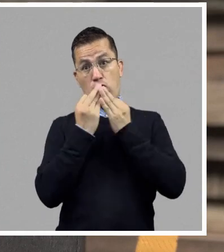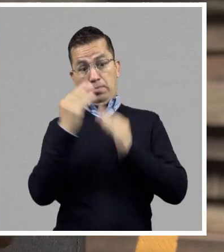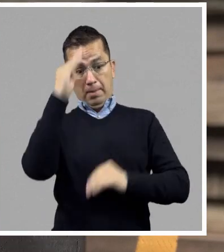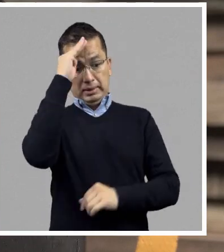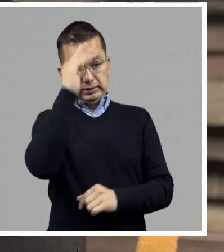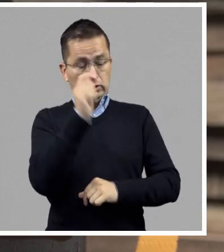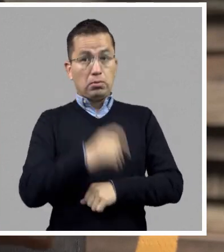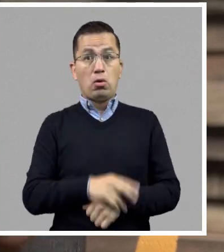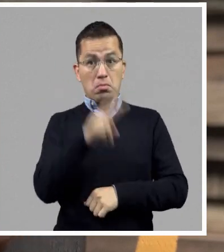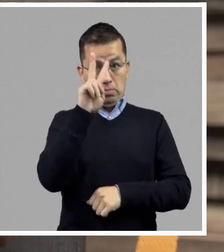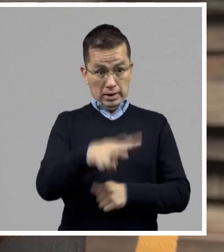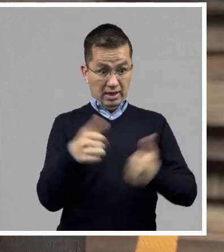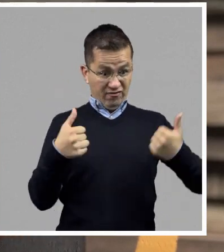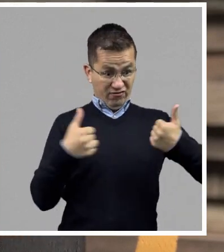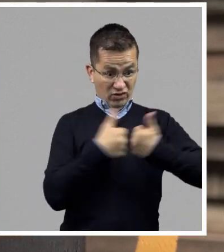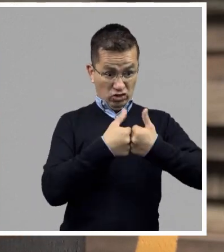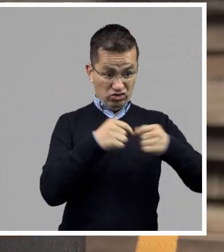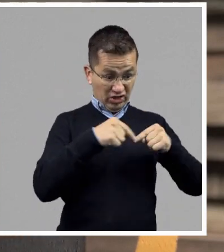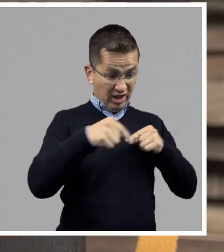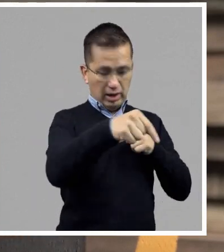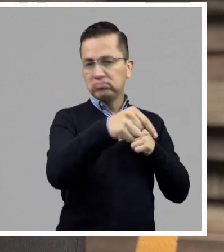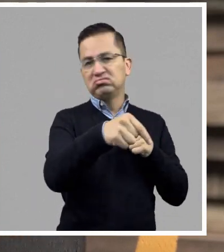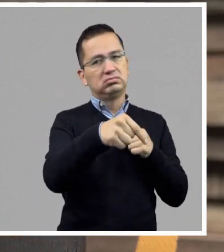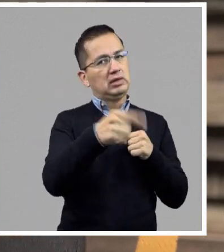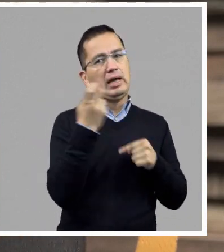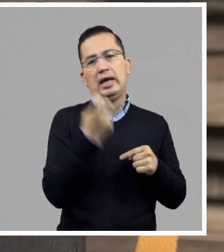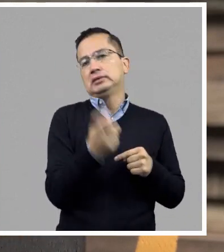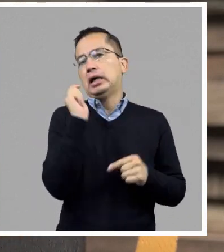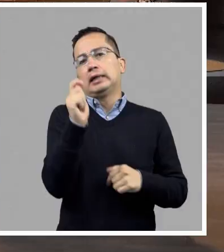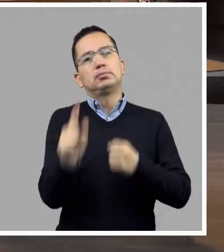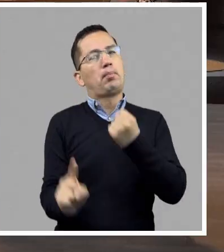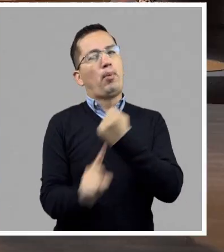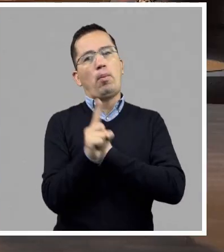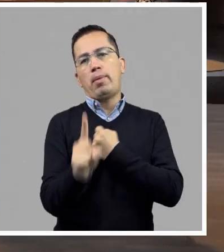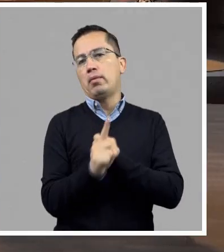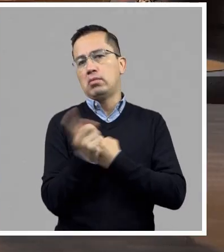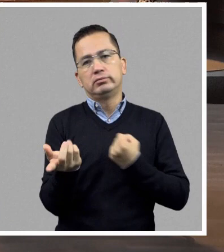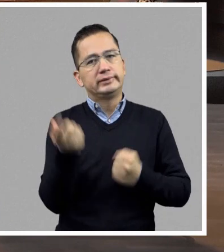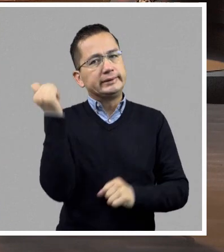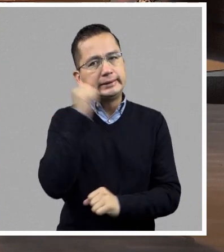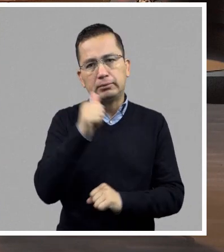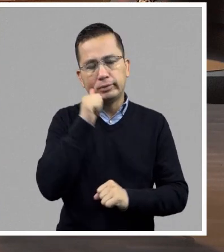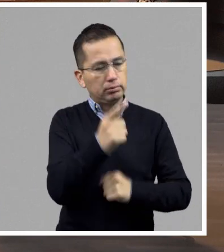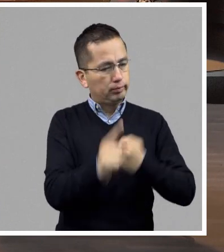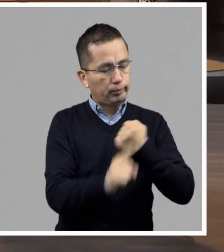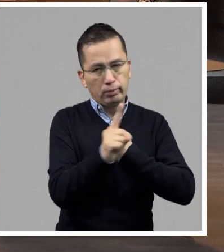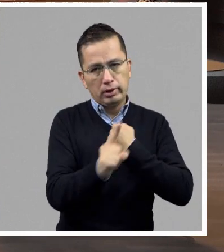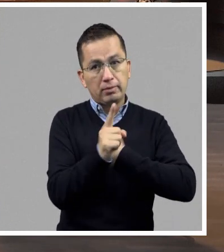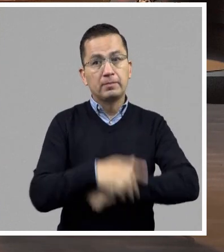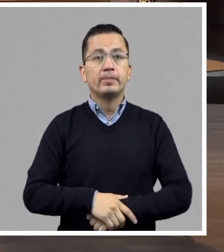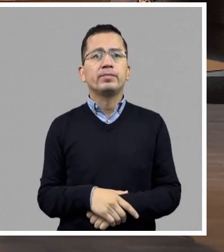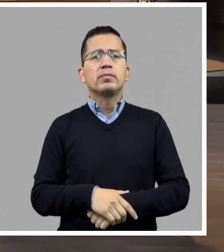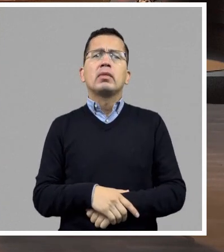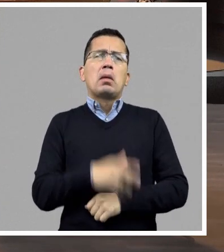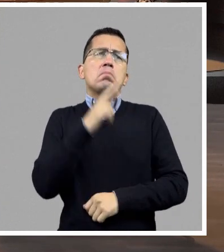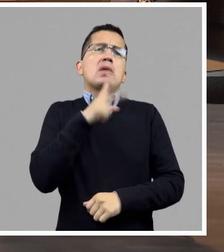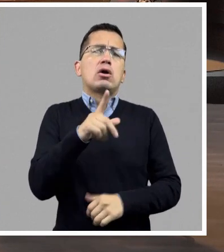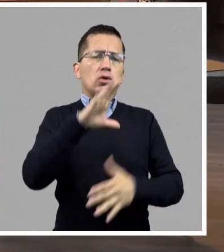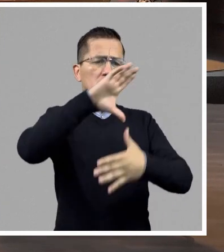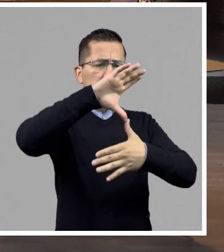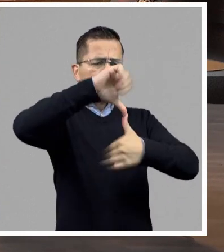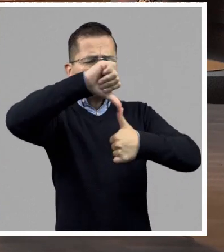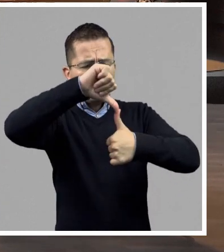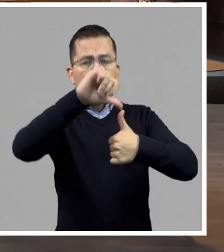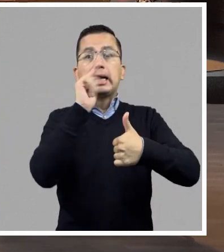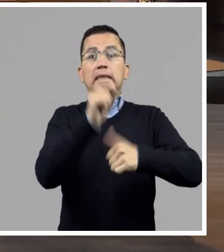Siglo 21 que las fronteras son un poco problemáticas son muy problemáticas este entonces queríamos también ver a Centroamérica